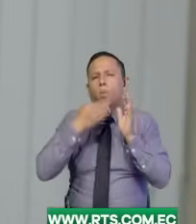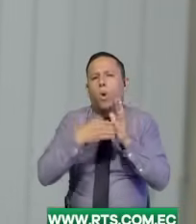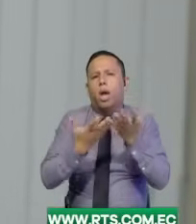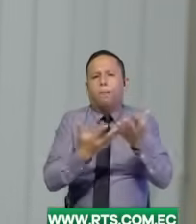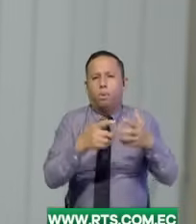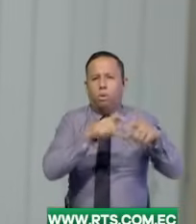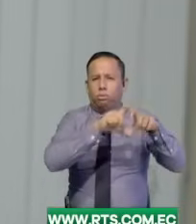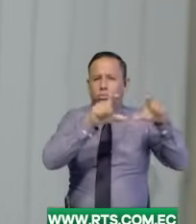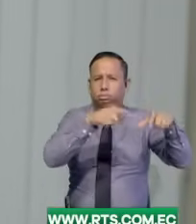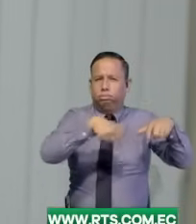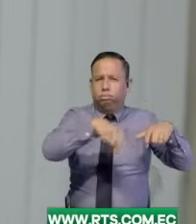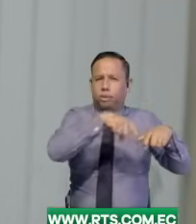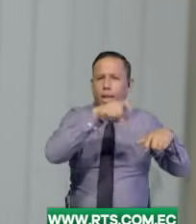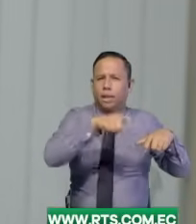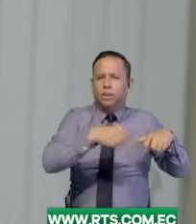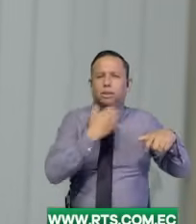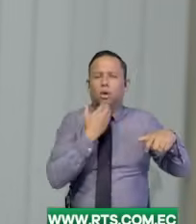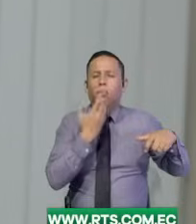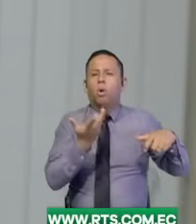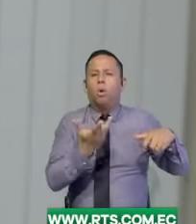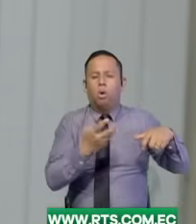tipo de mantenimientos que se hacen son